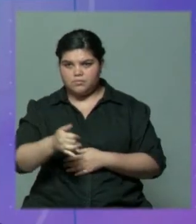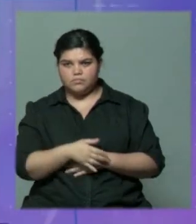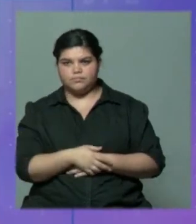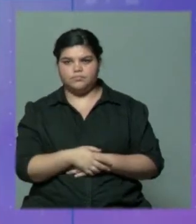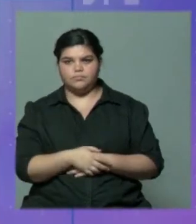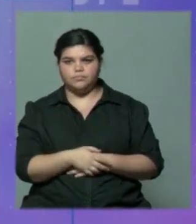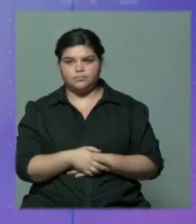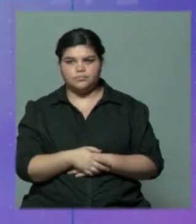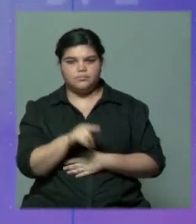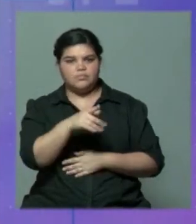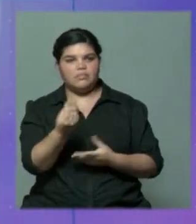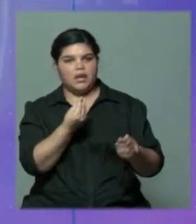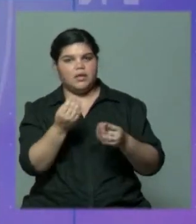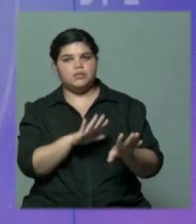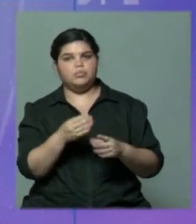¿Qué hacemos?